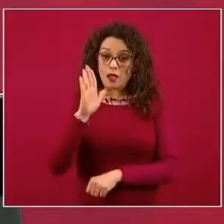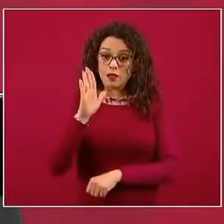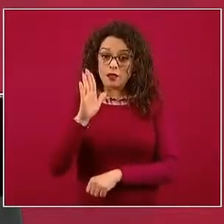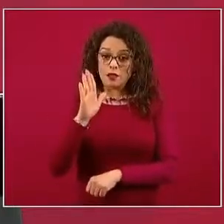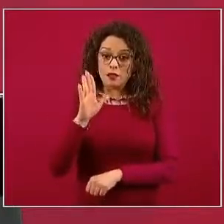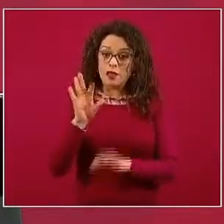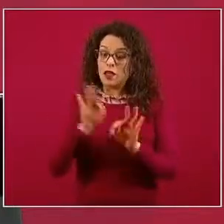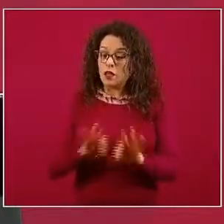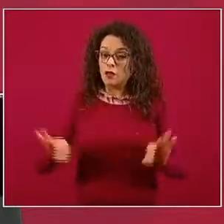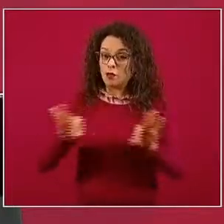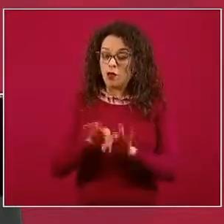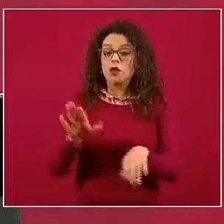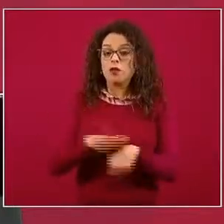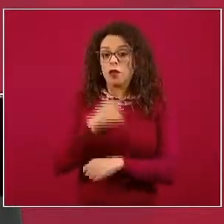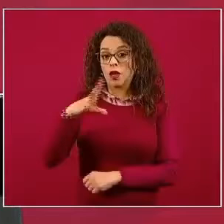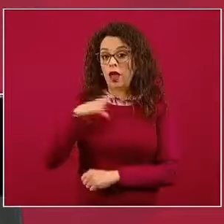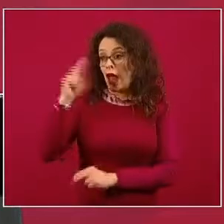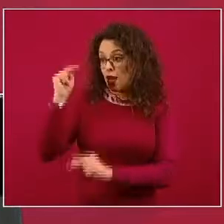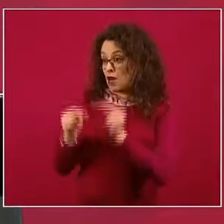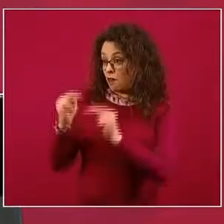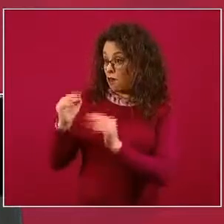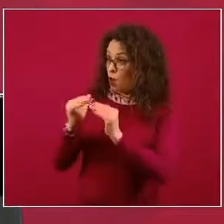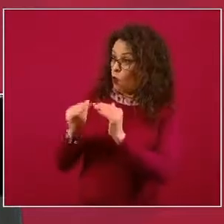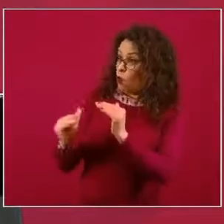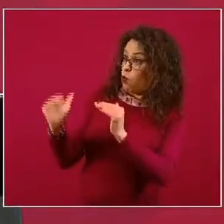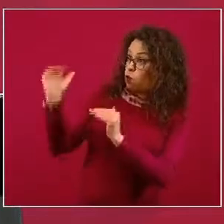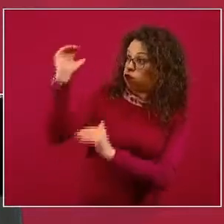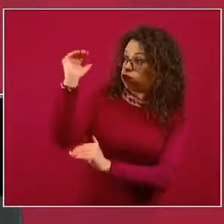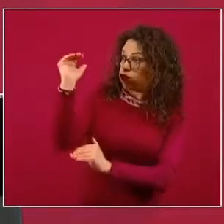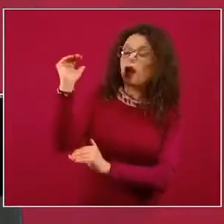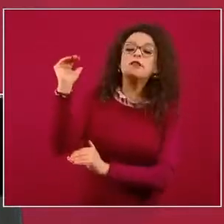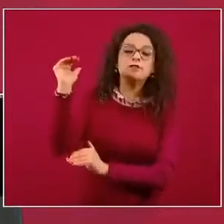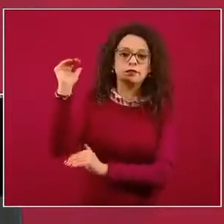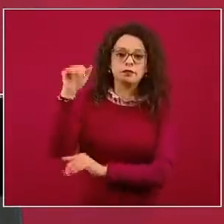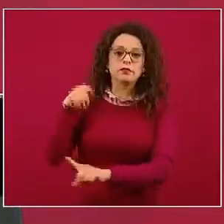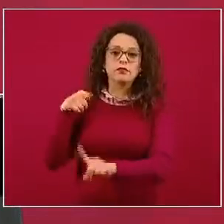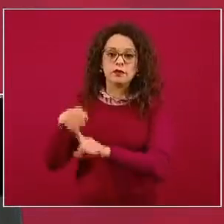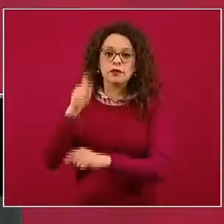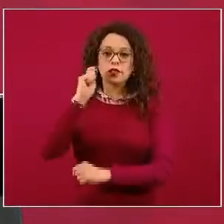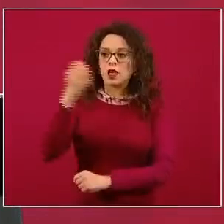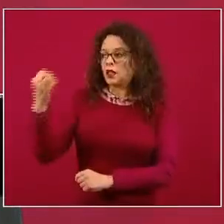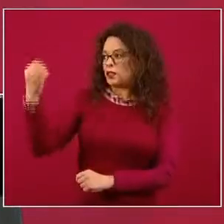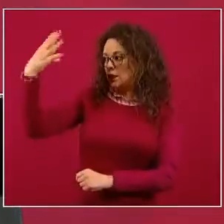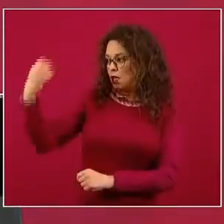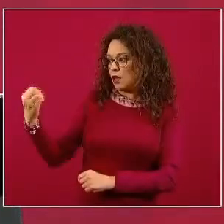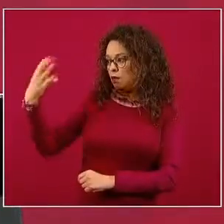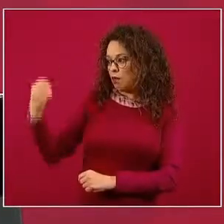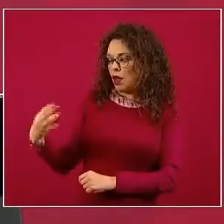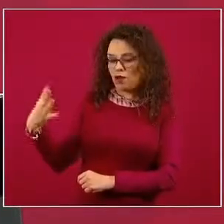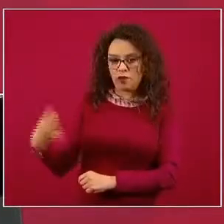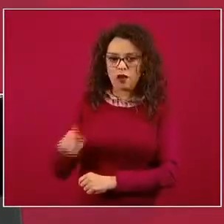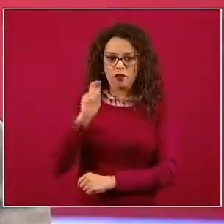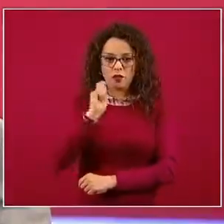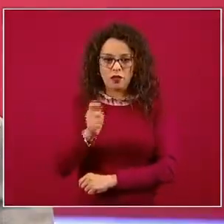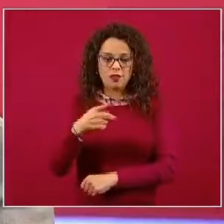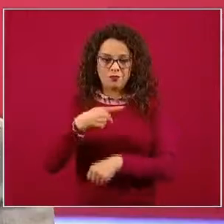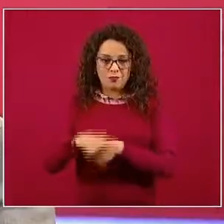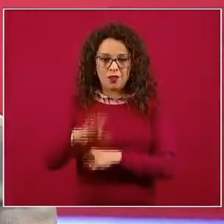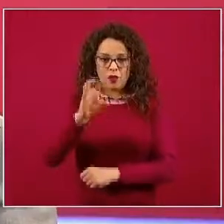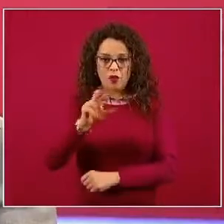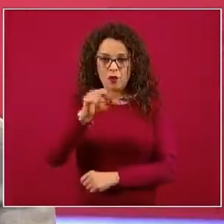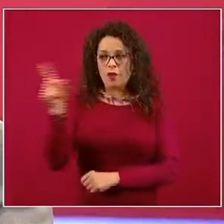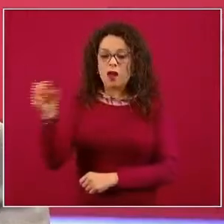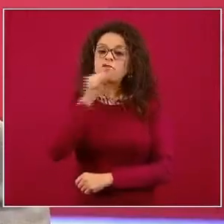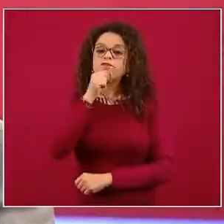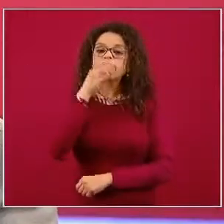existen niveles más altos de riesgo, representados por los indicadores del semáforo de riesgo COVID. Entonces, los estados que están